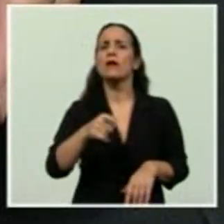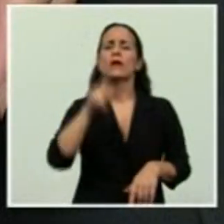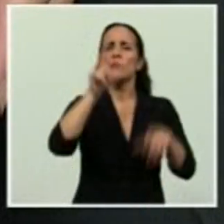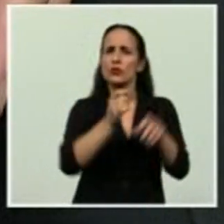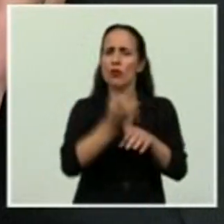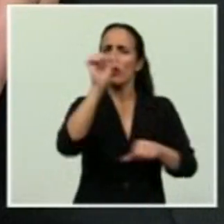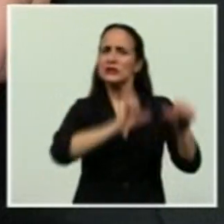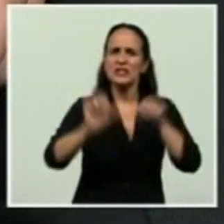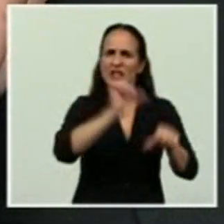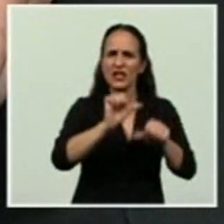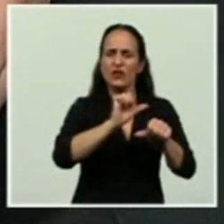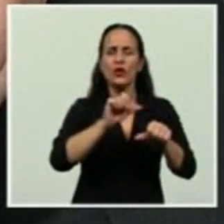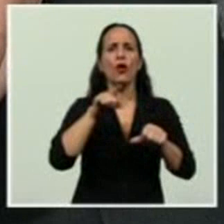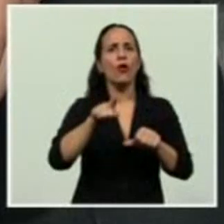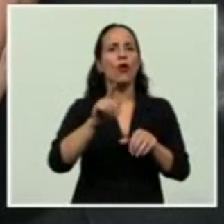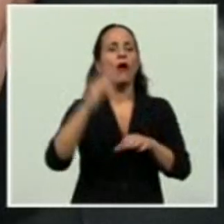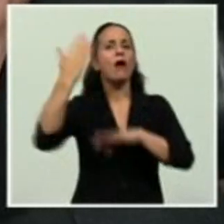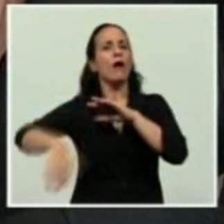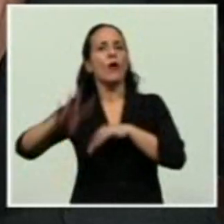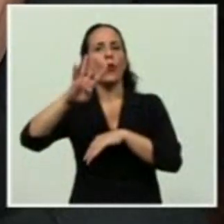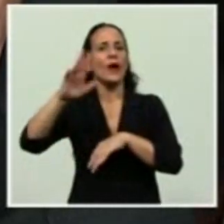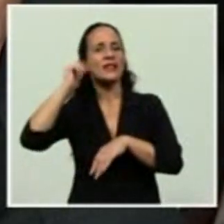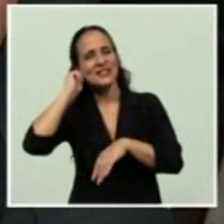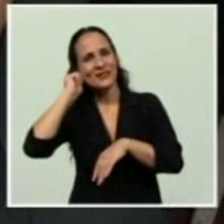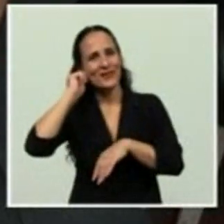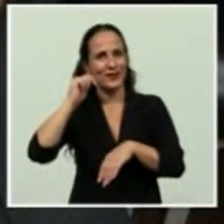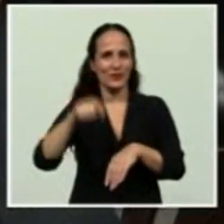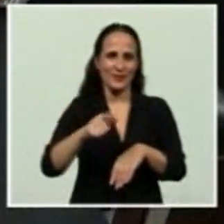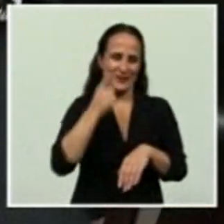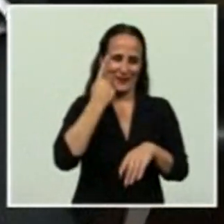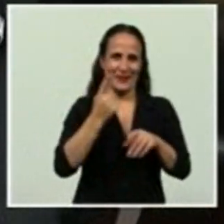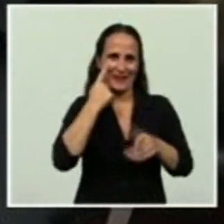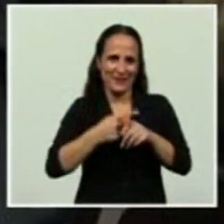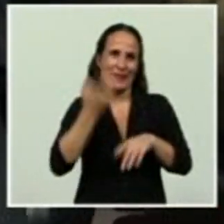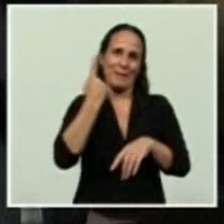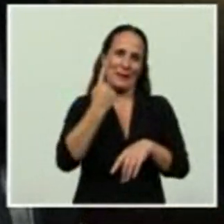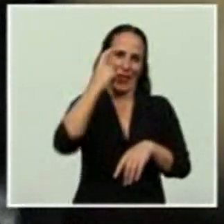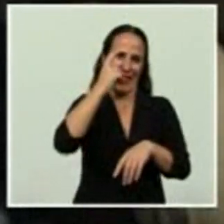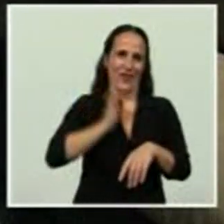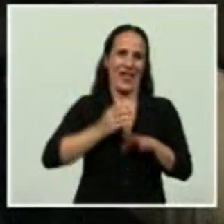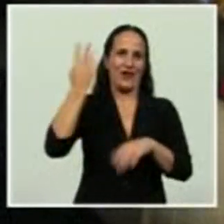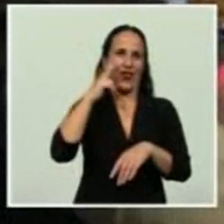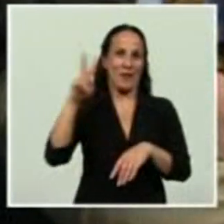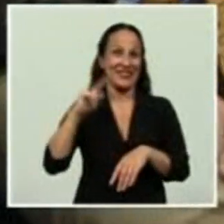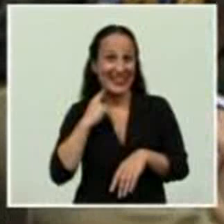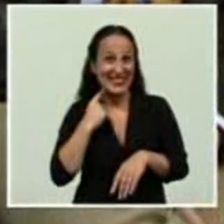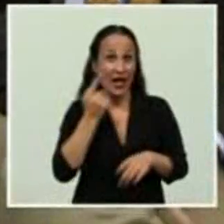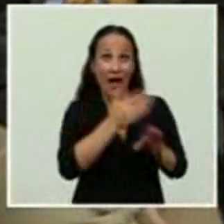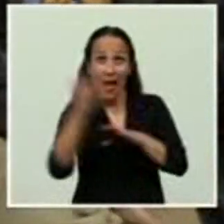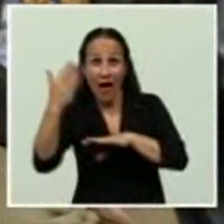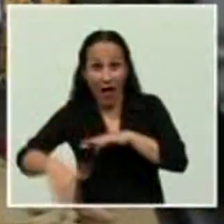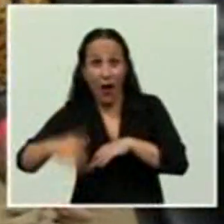45 años de edad contado al primero de enero del 2013 los premios jusai por